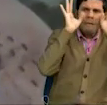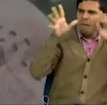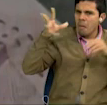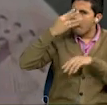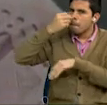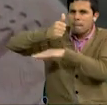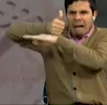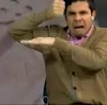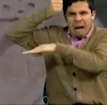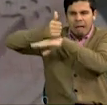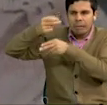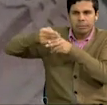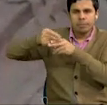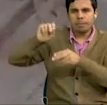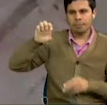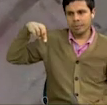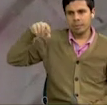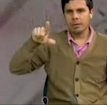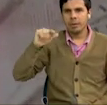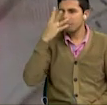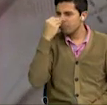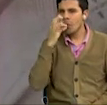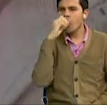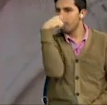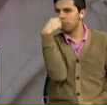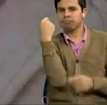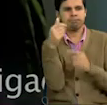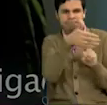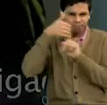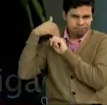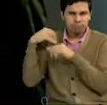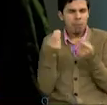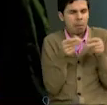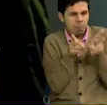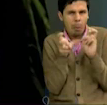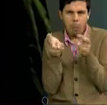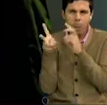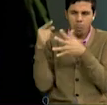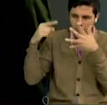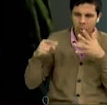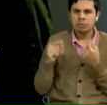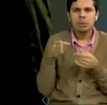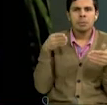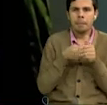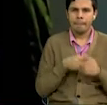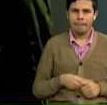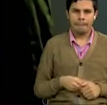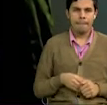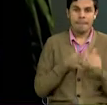comandar una banda criminal que exportaba coca, secuestraba y extorsionaba. Es un